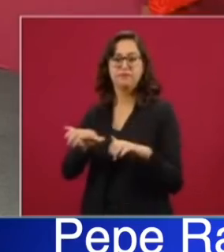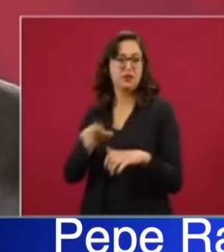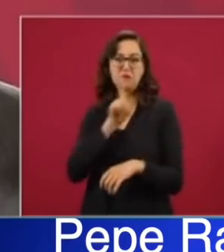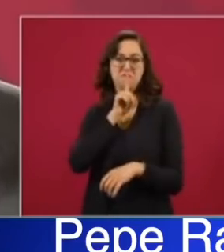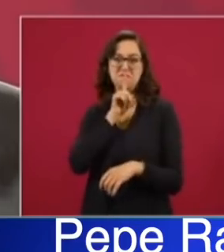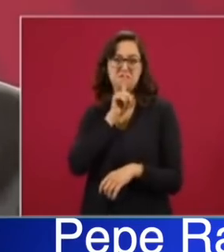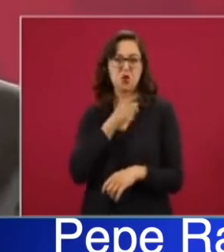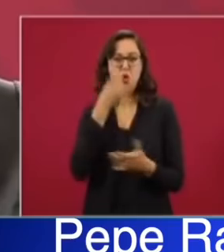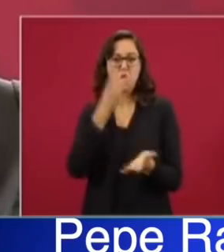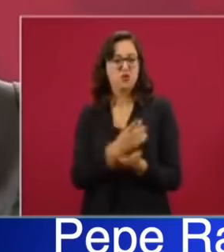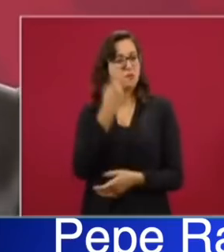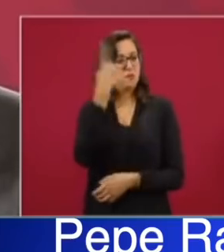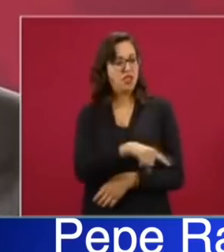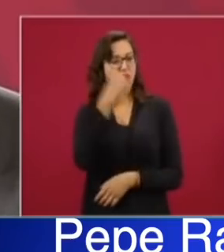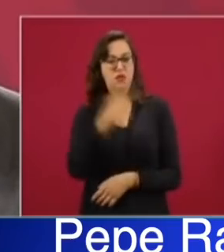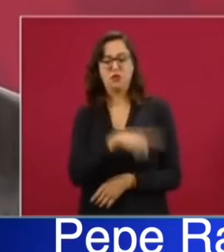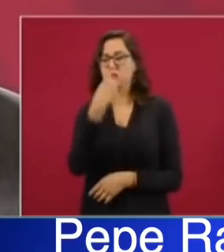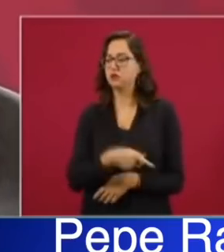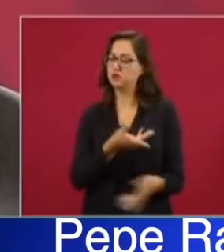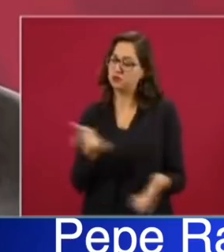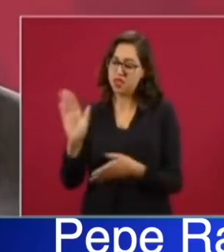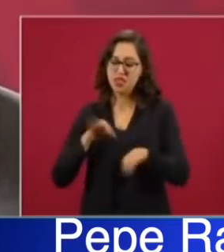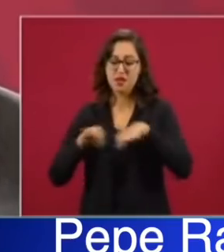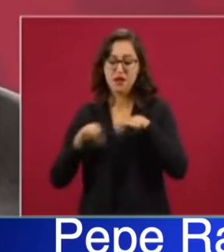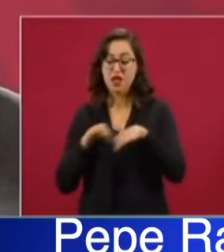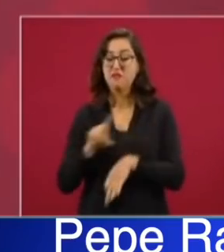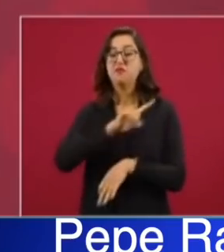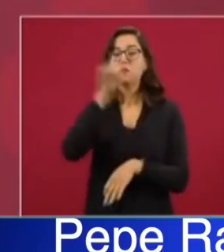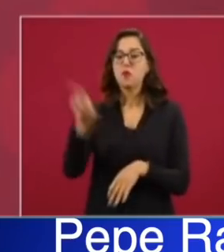y no les consideran ninguna prestación.